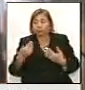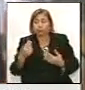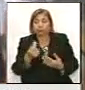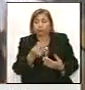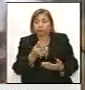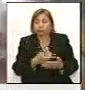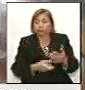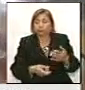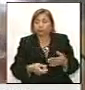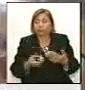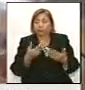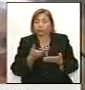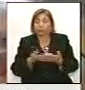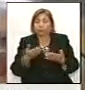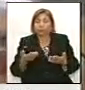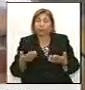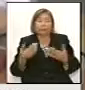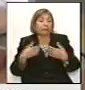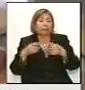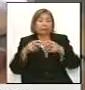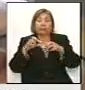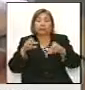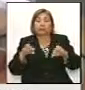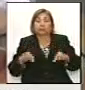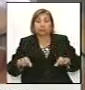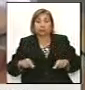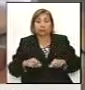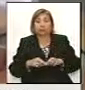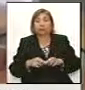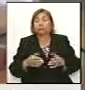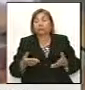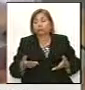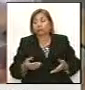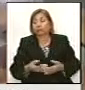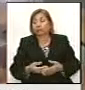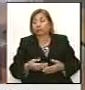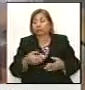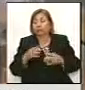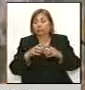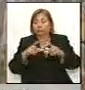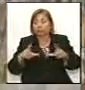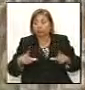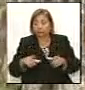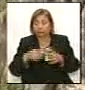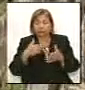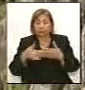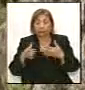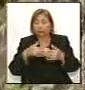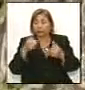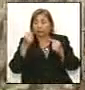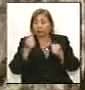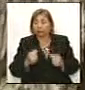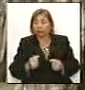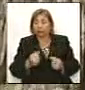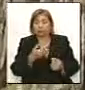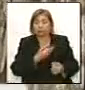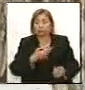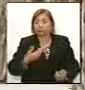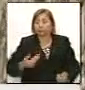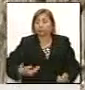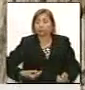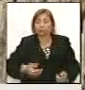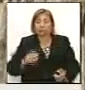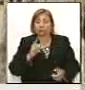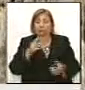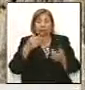rápidos, dado que el patrimonio es patrimonio. En el territorio de cualquier propietario o del Estado no pierde